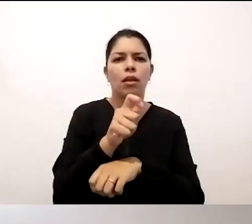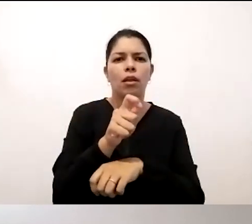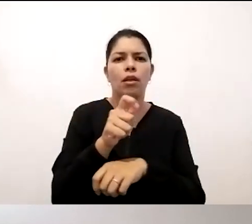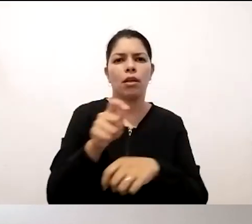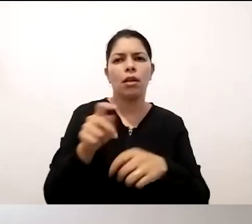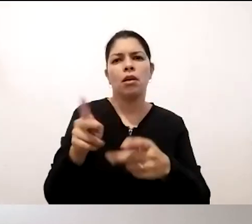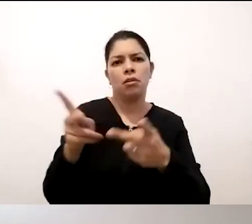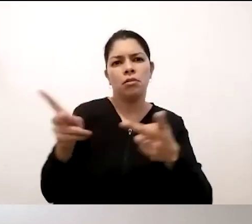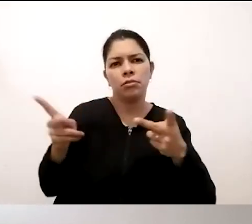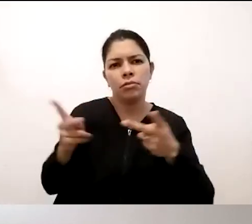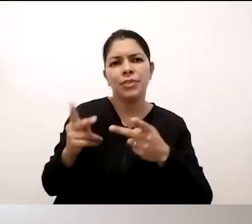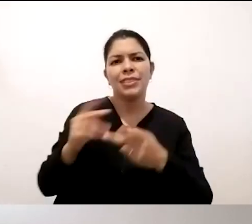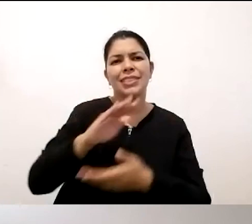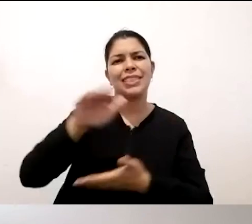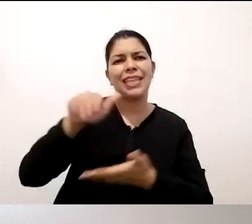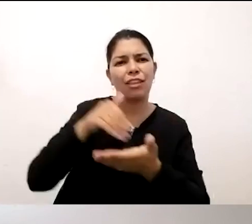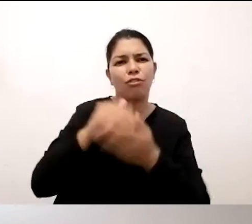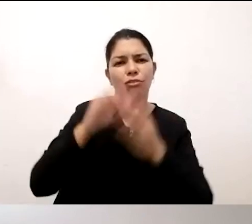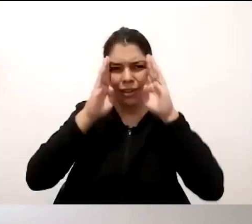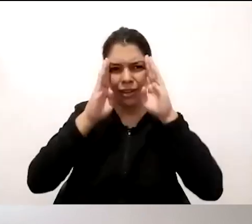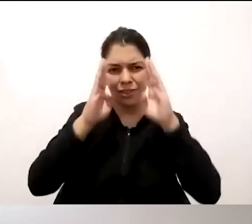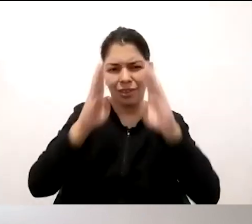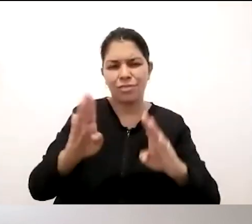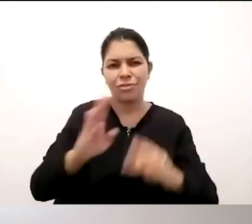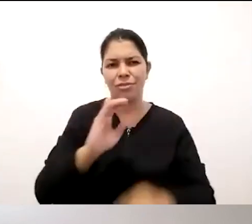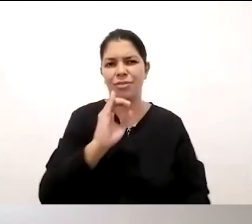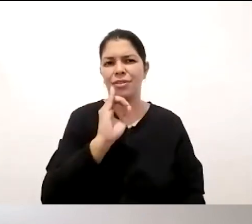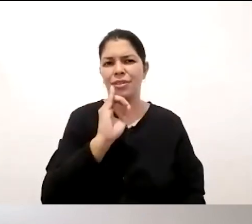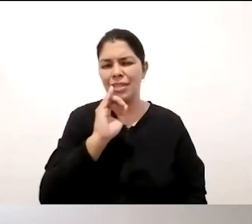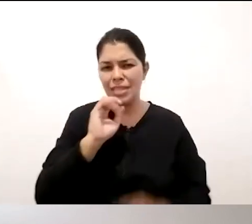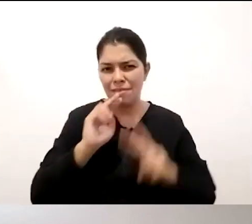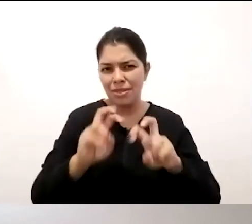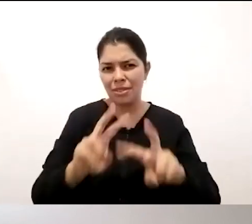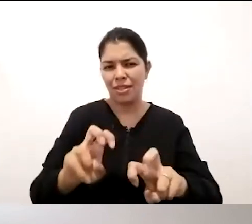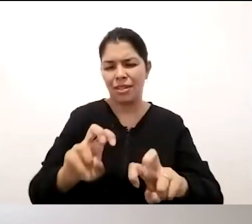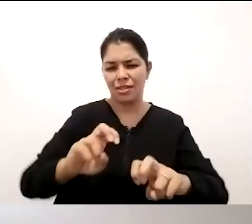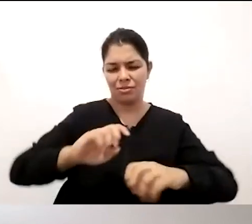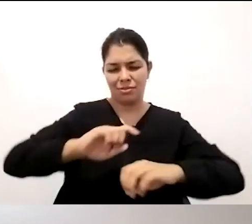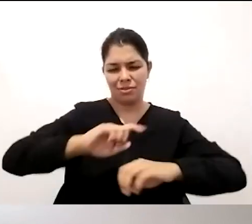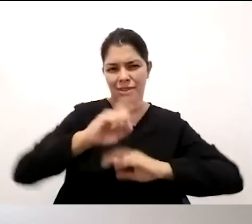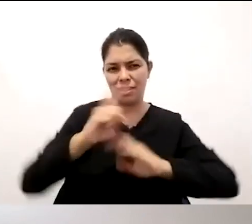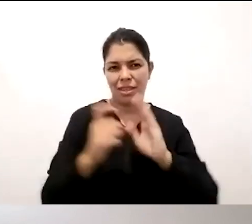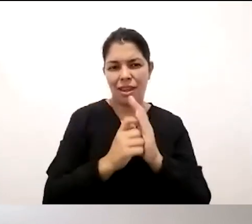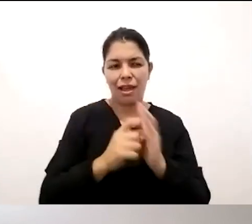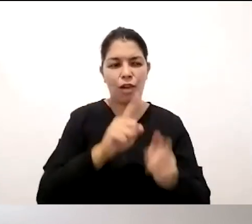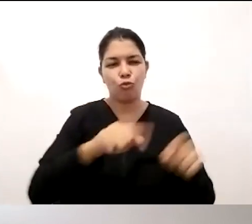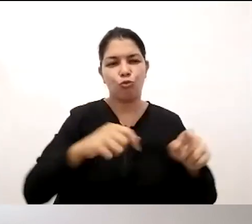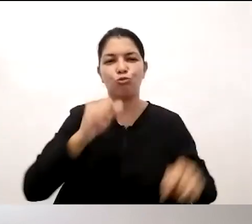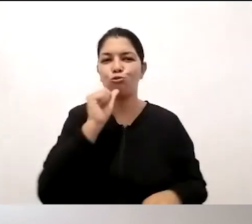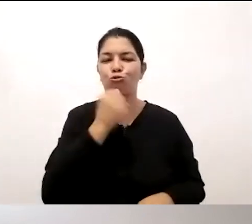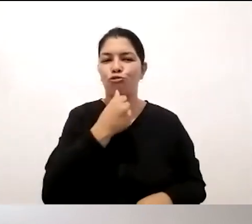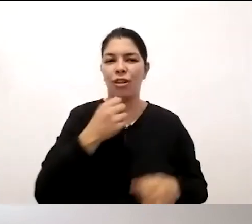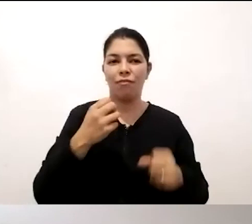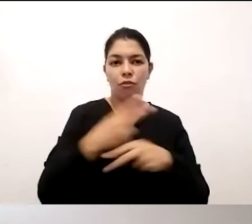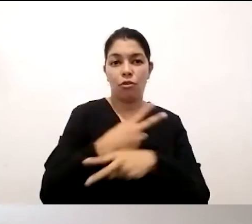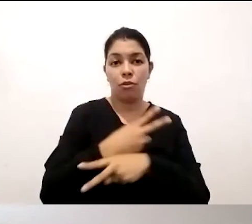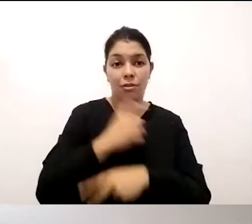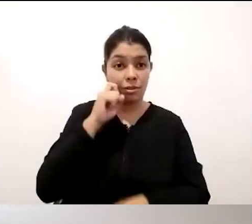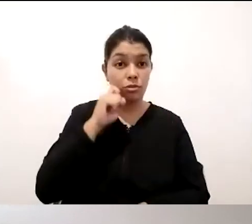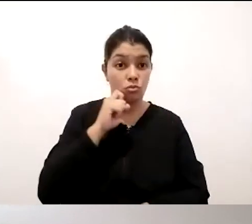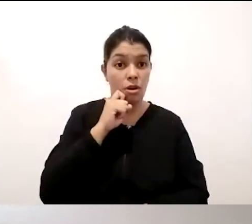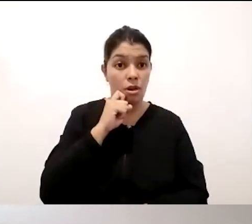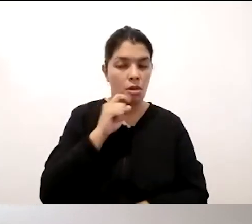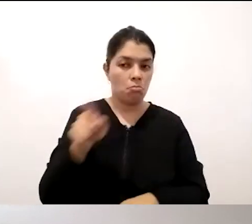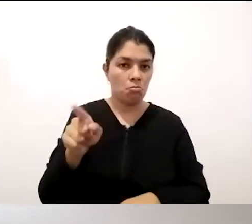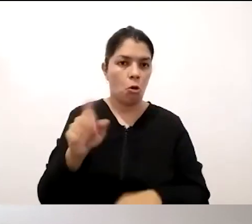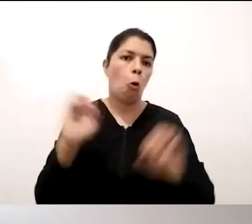los Centros de Atención de Investigación Integral para Víctimas de Violencias Sexuales. Allí le van a dar o les van a tomar